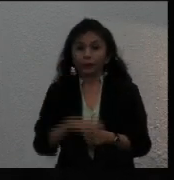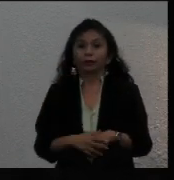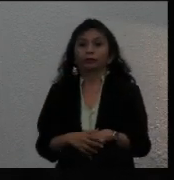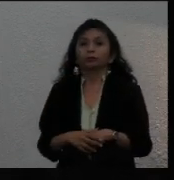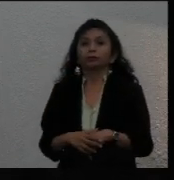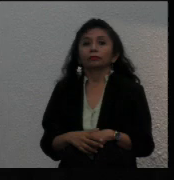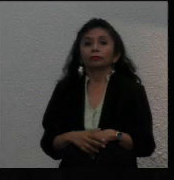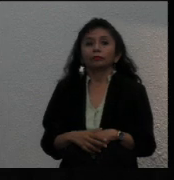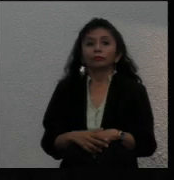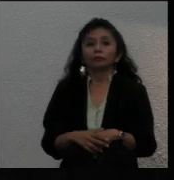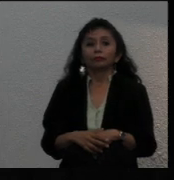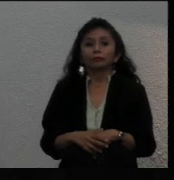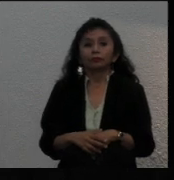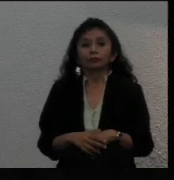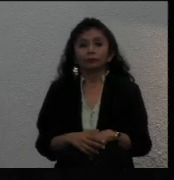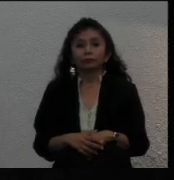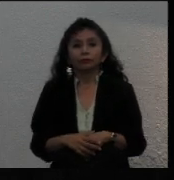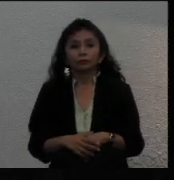Carballo,